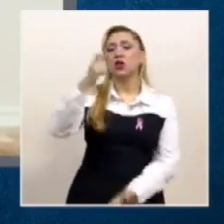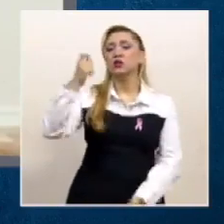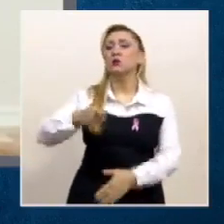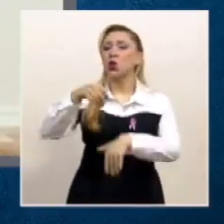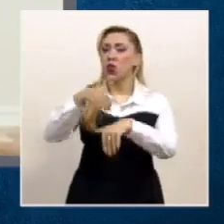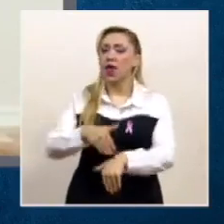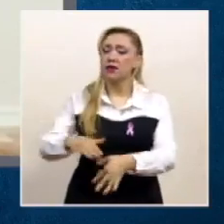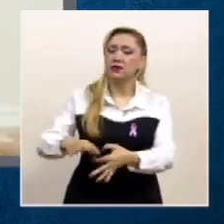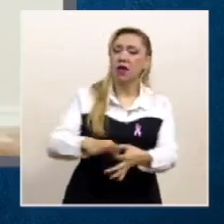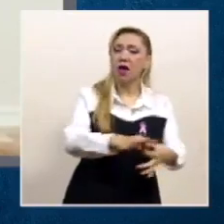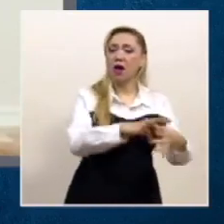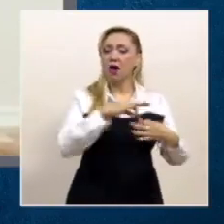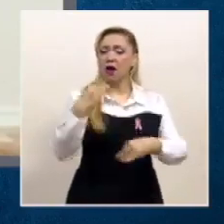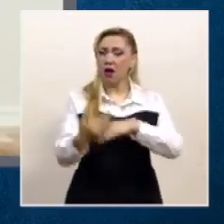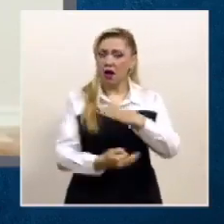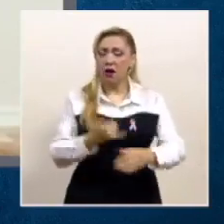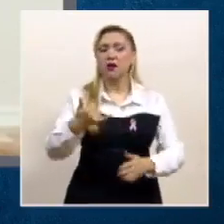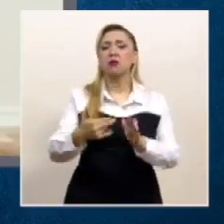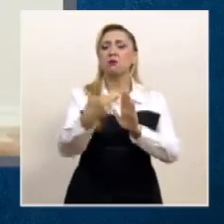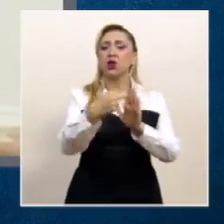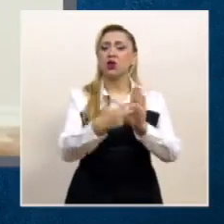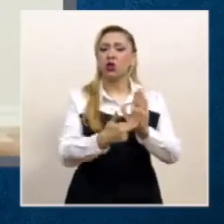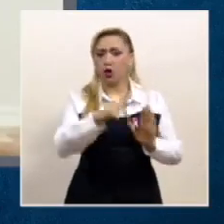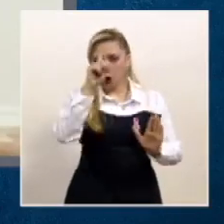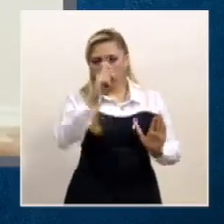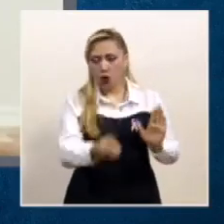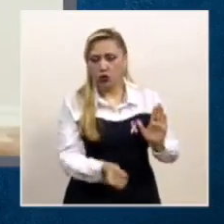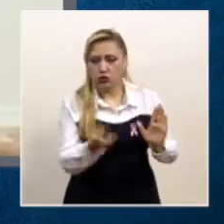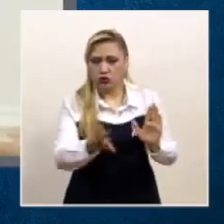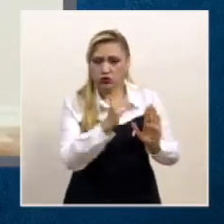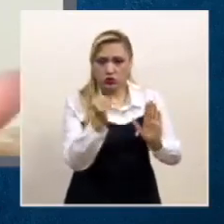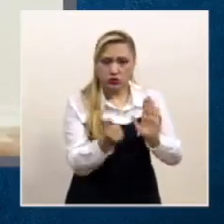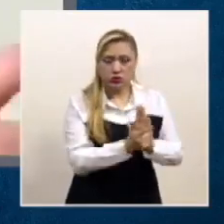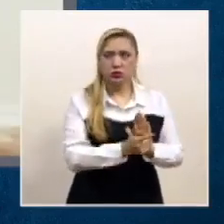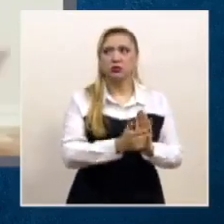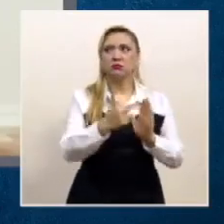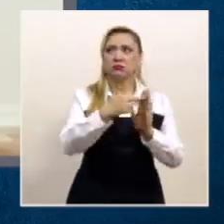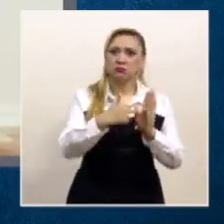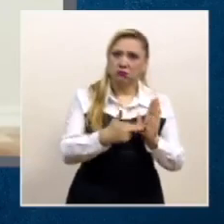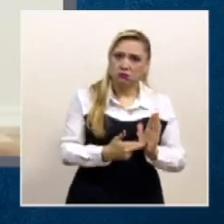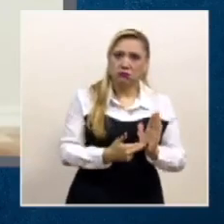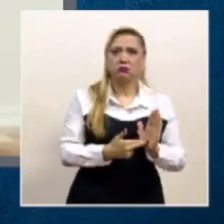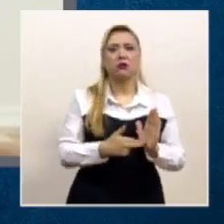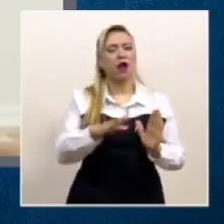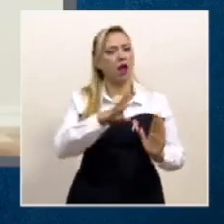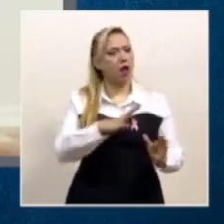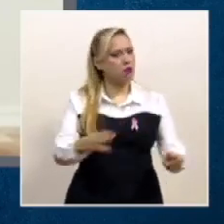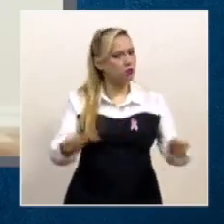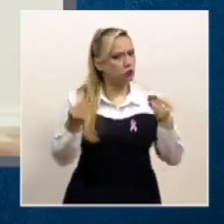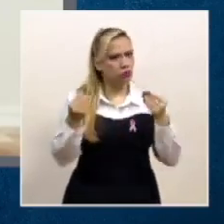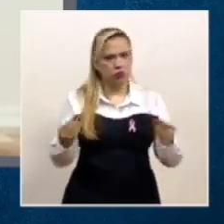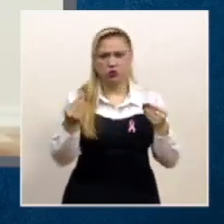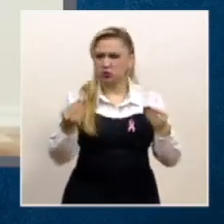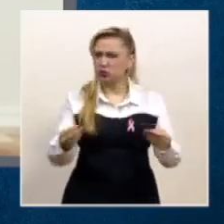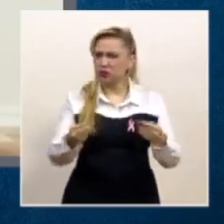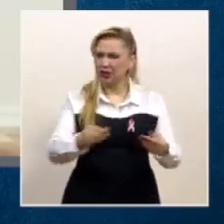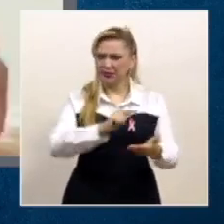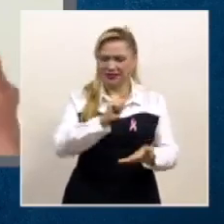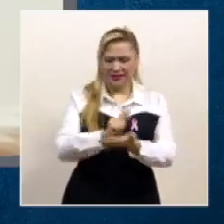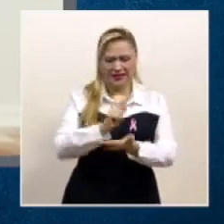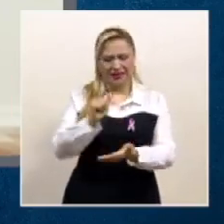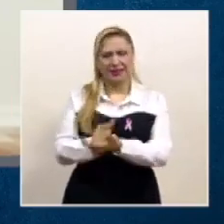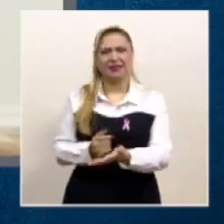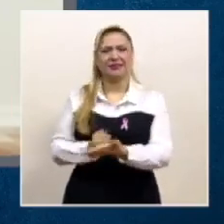protocolos en donde se han desarrollado estos temas. Me parece que, la verdad, tenemos mucho bagaje en el tema,